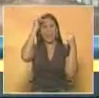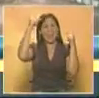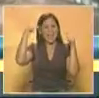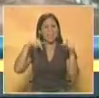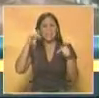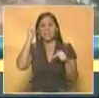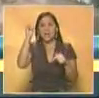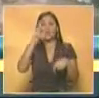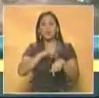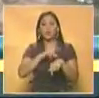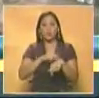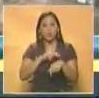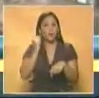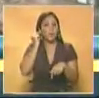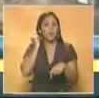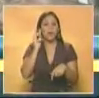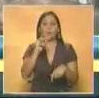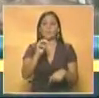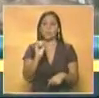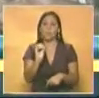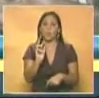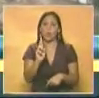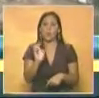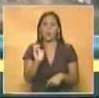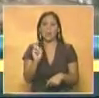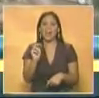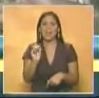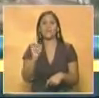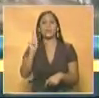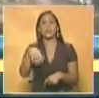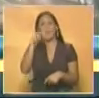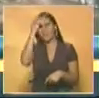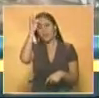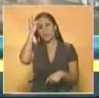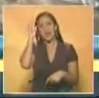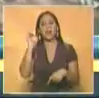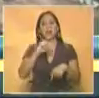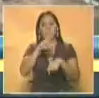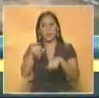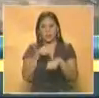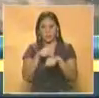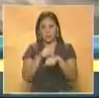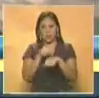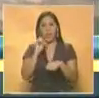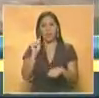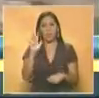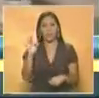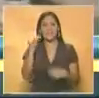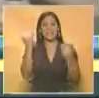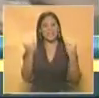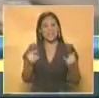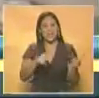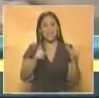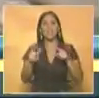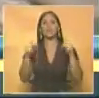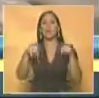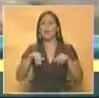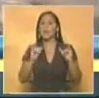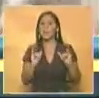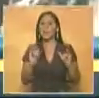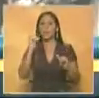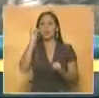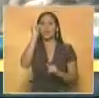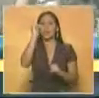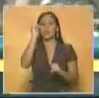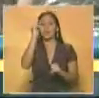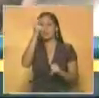la doctora Moreno, y un fiscal nacional, Álvaro Hitcher. Álvaro ya está aquí en San